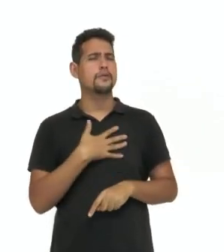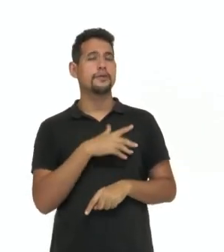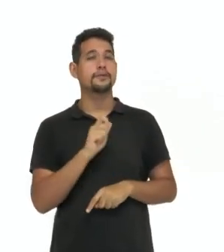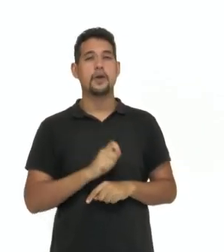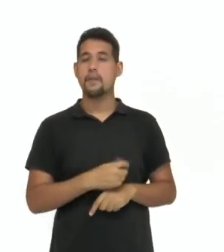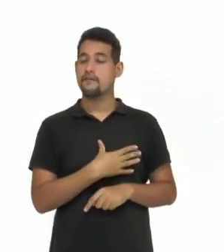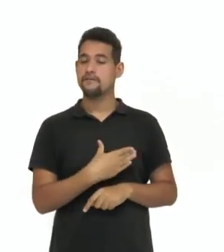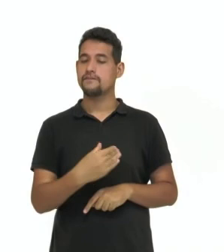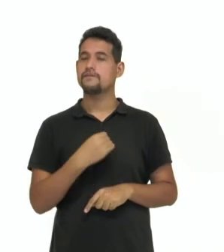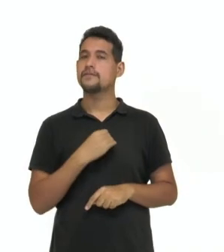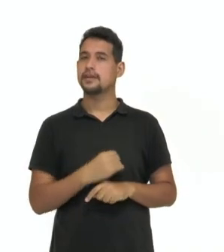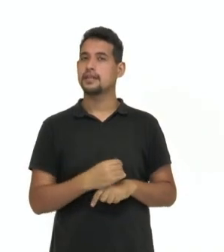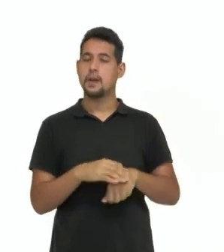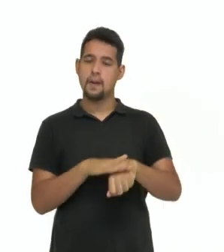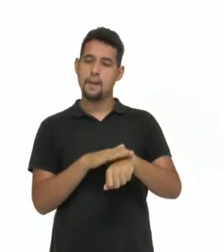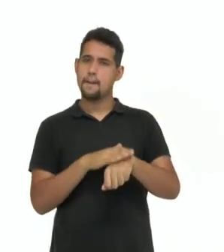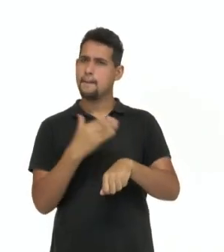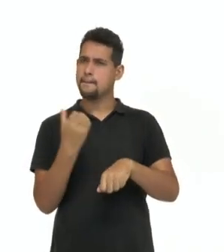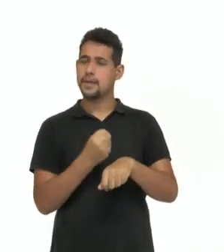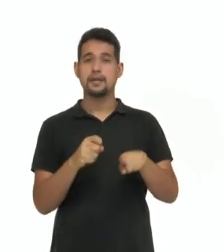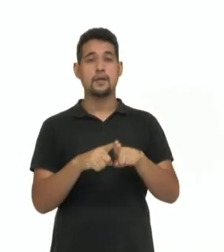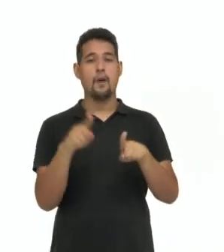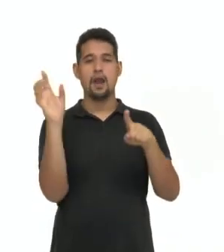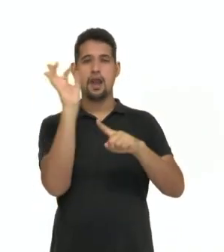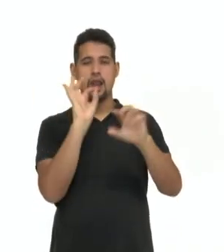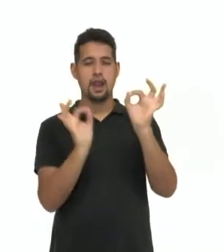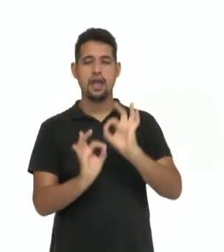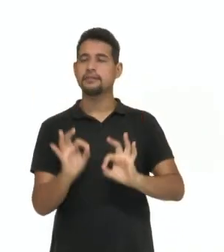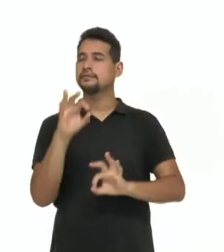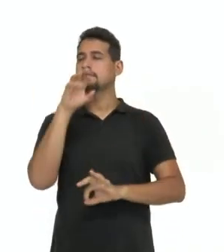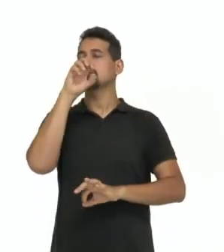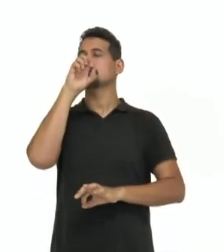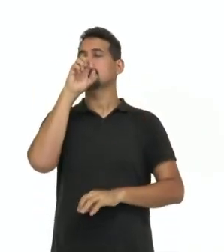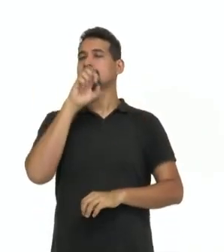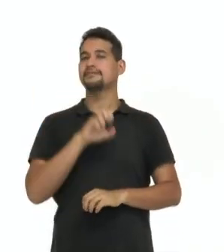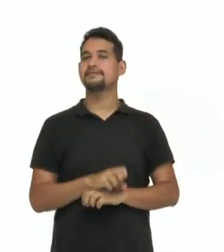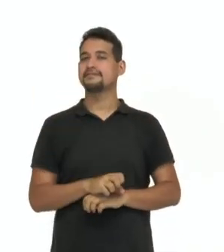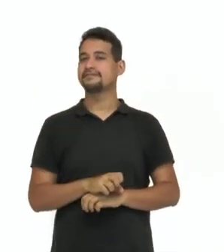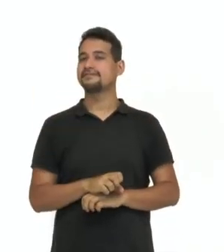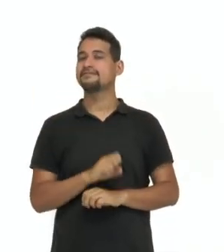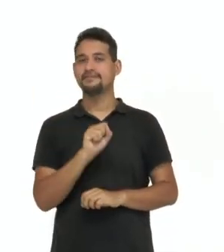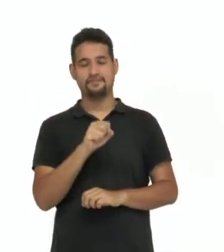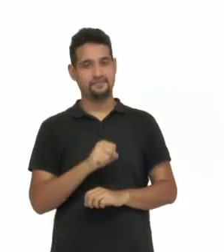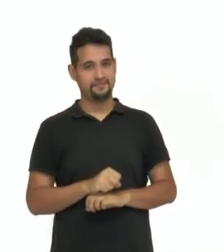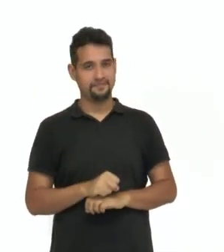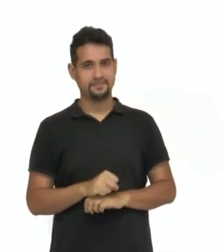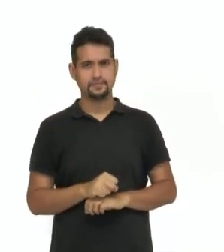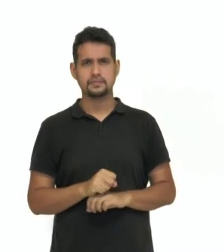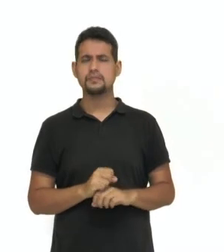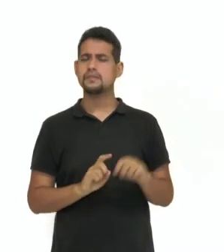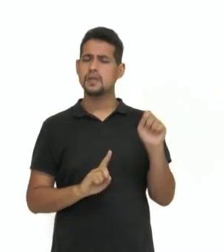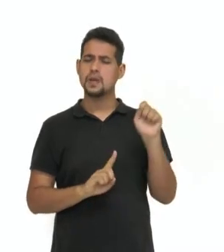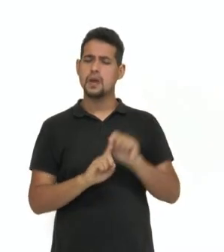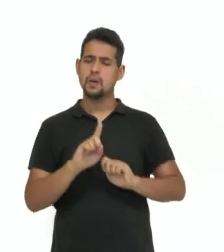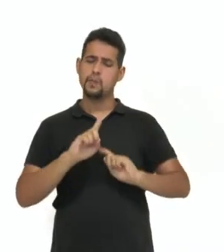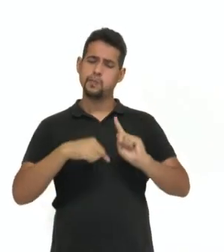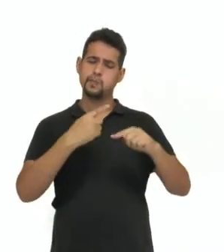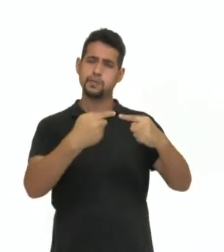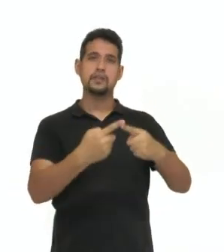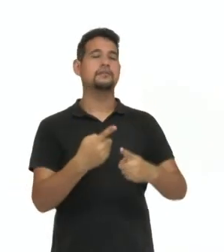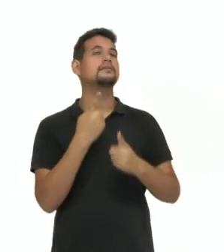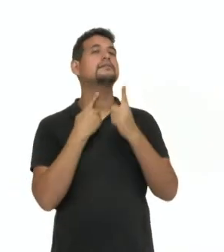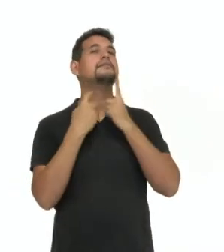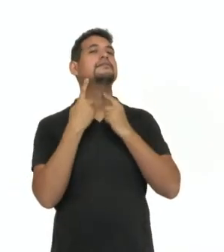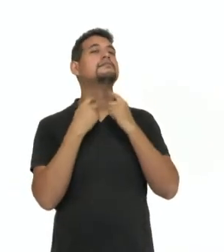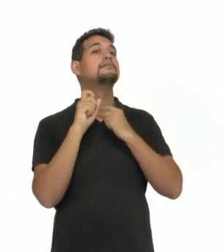hija con la piel blanca como la nieve, suspiró la reina. Meses después su deseo